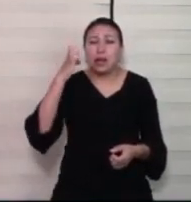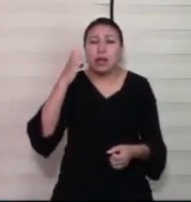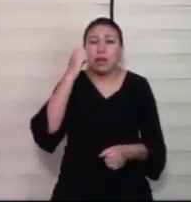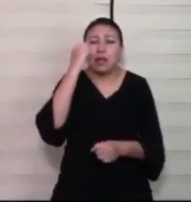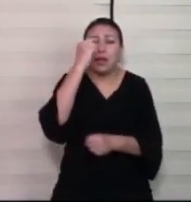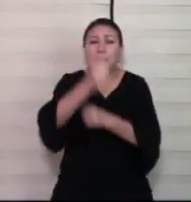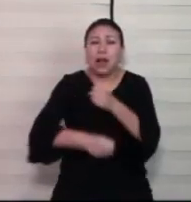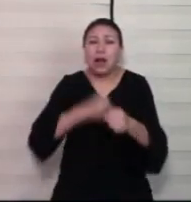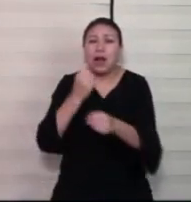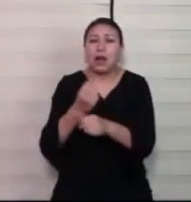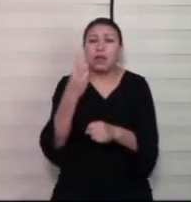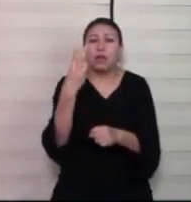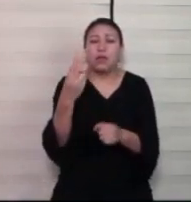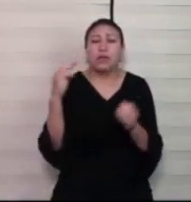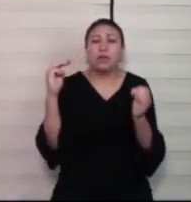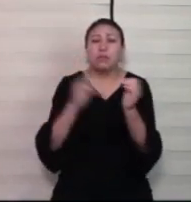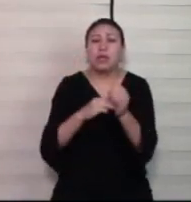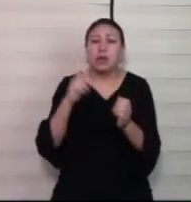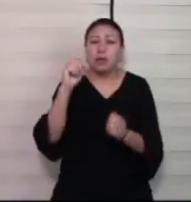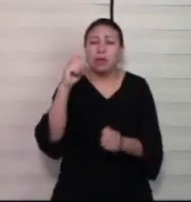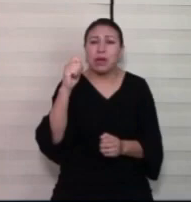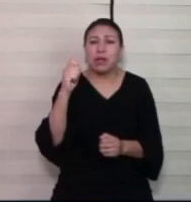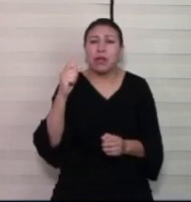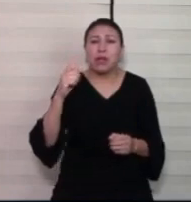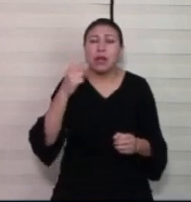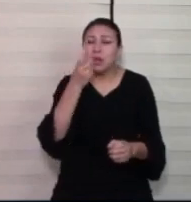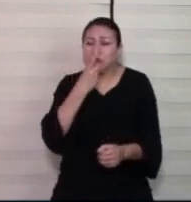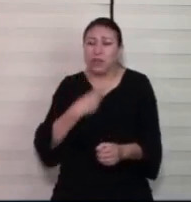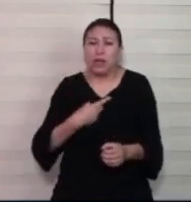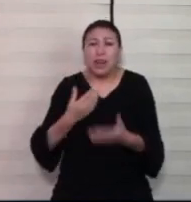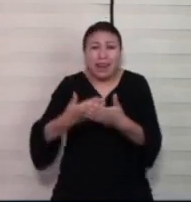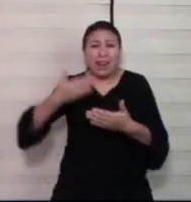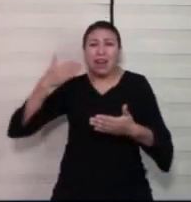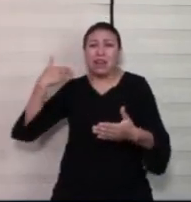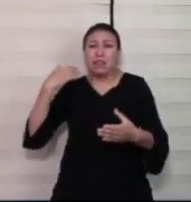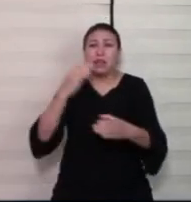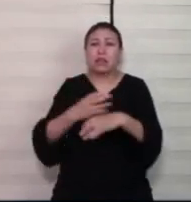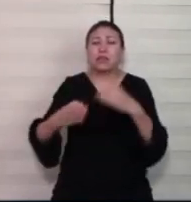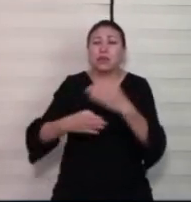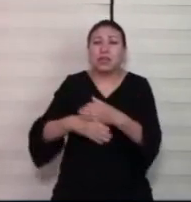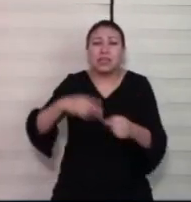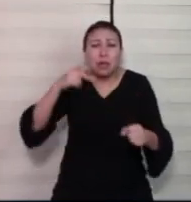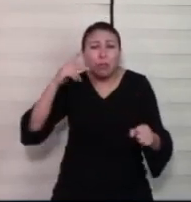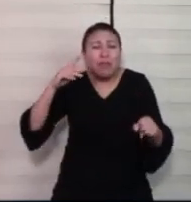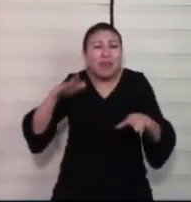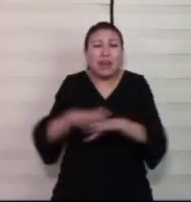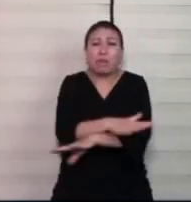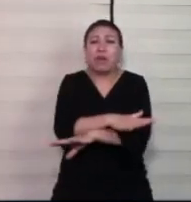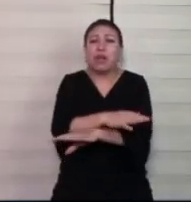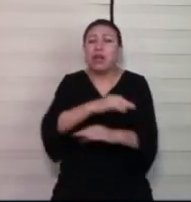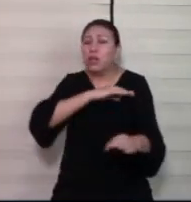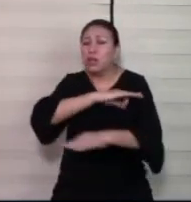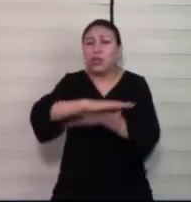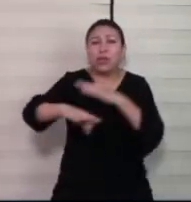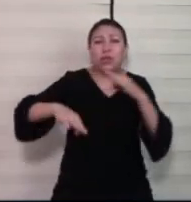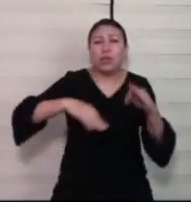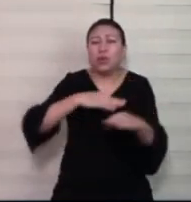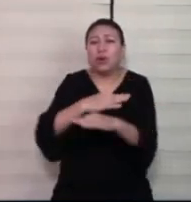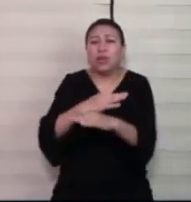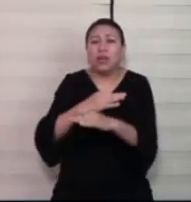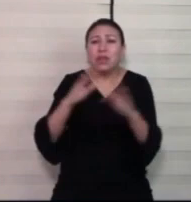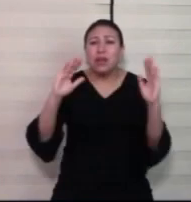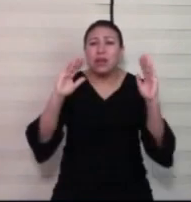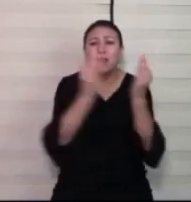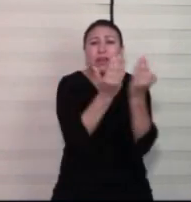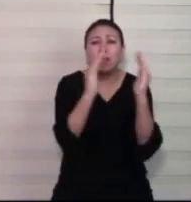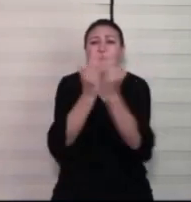marzo todo va a cambiar en el mundo, todo va a cambiar en México, todo va a cerrar, no van a poder moverse con la libertad